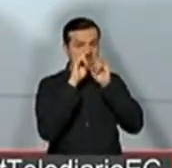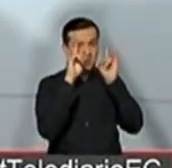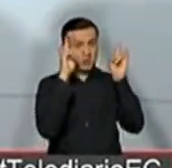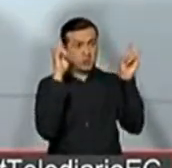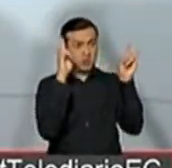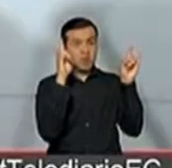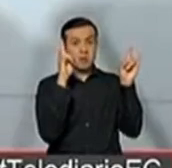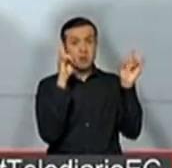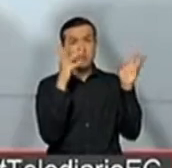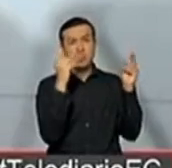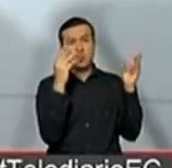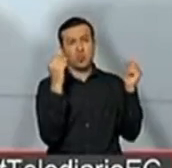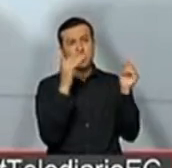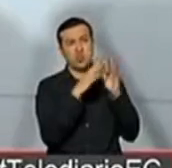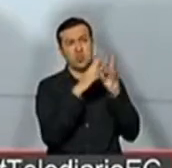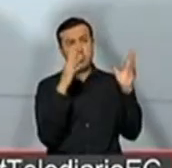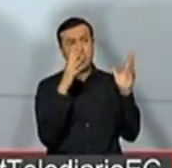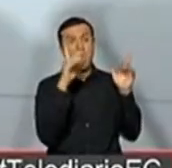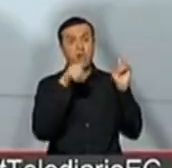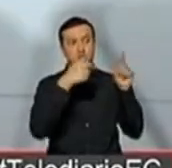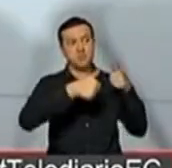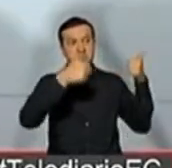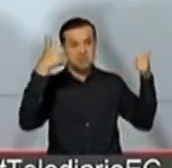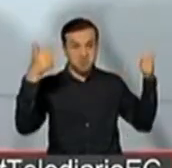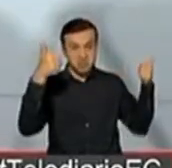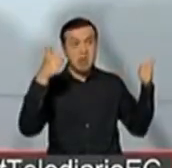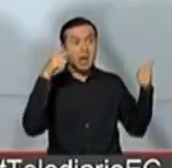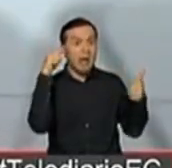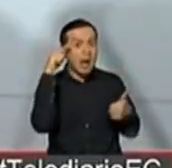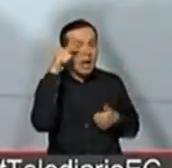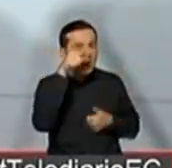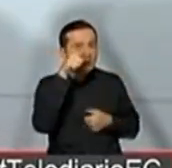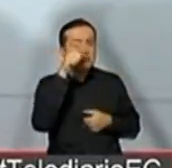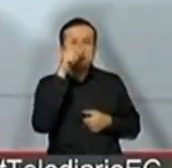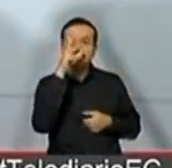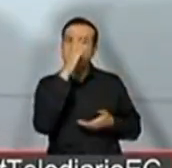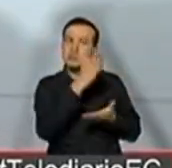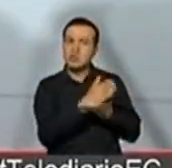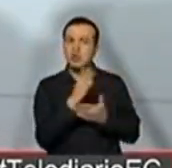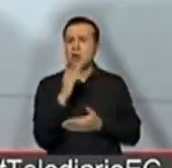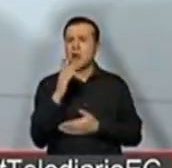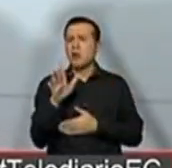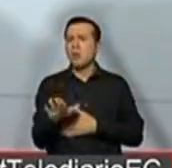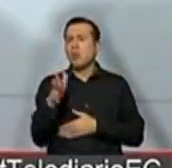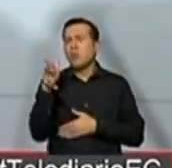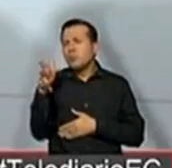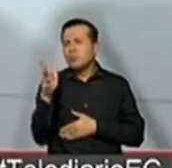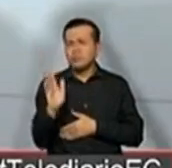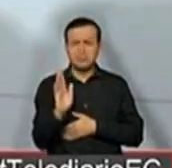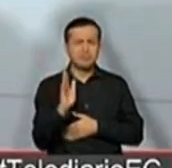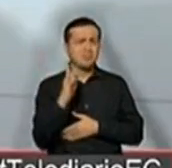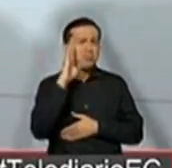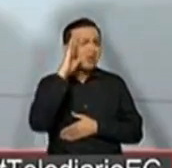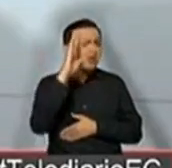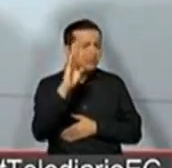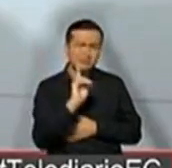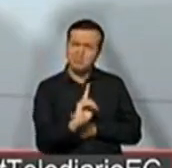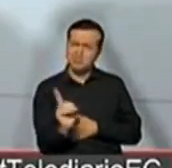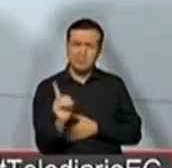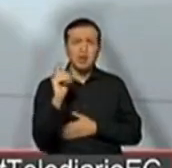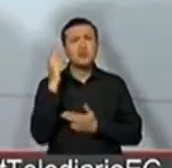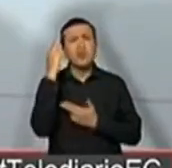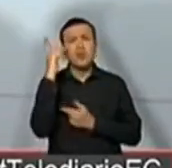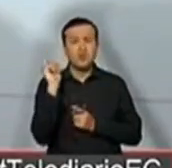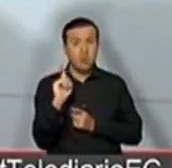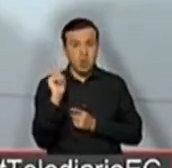gana miles de dólares. Así es que ahí hay que ir, no al pequeño profesor, no al pequeño policía, no al